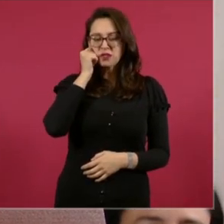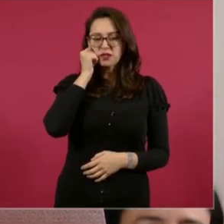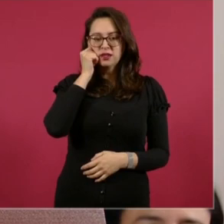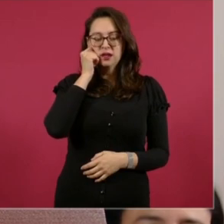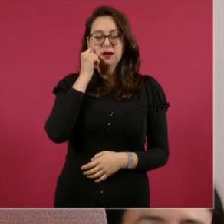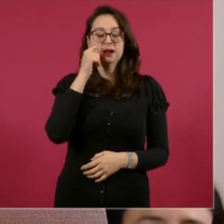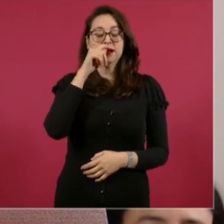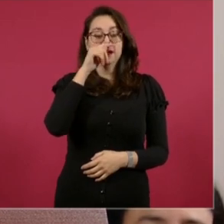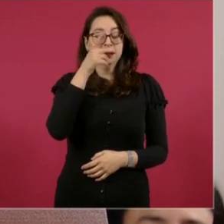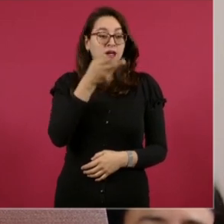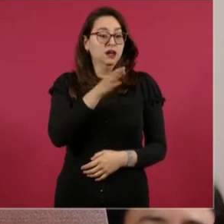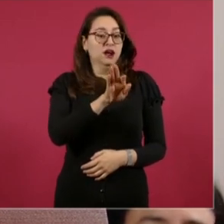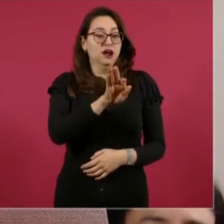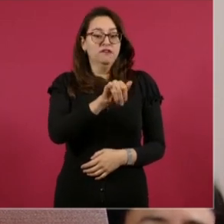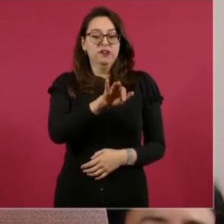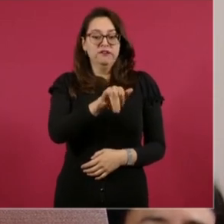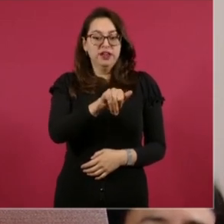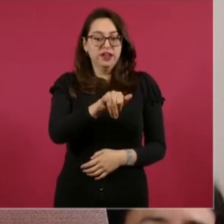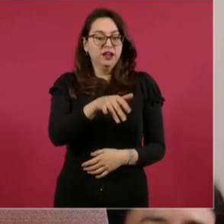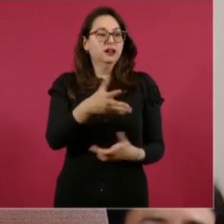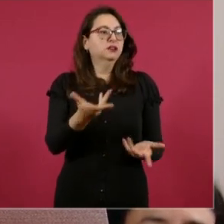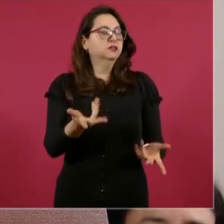los fifís o mucha gente,